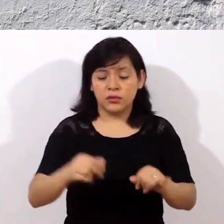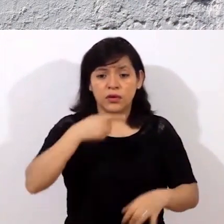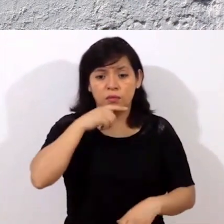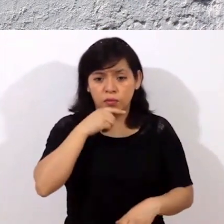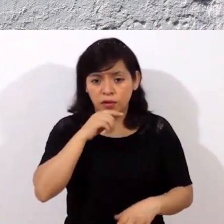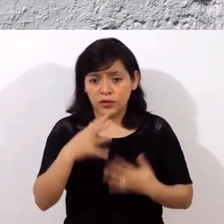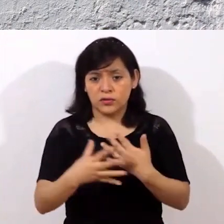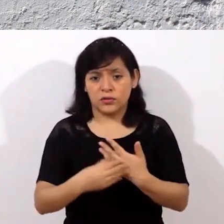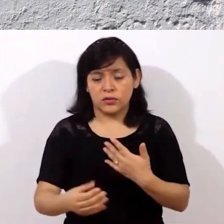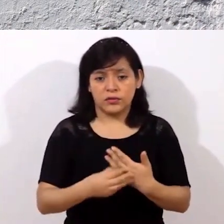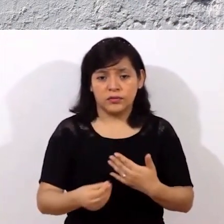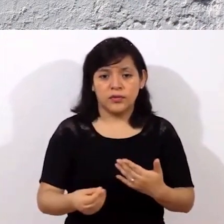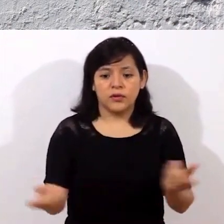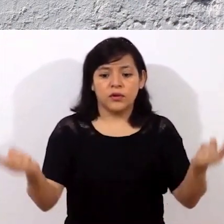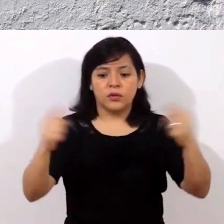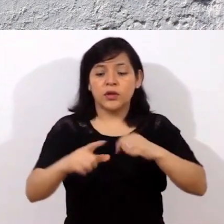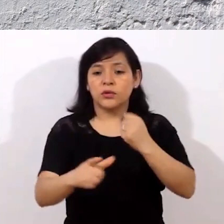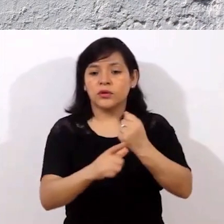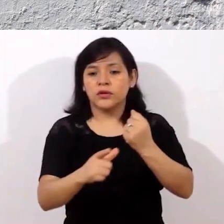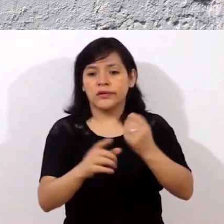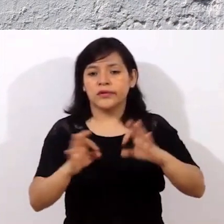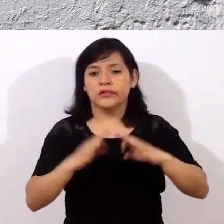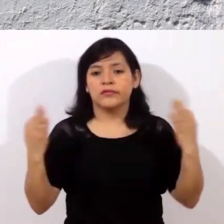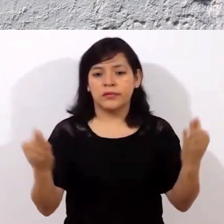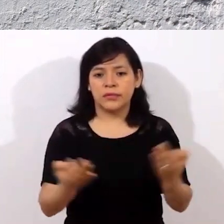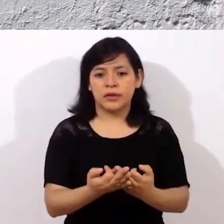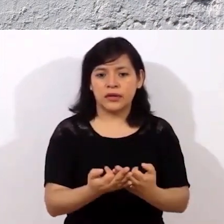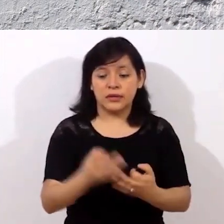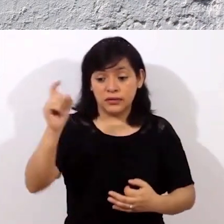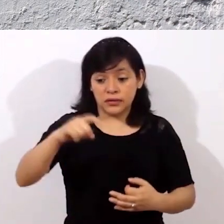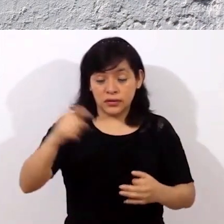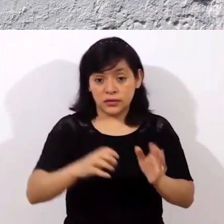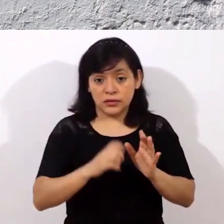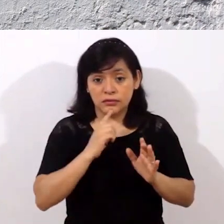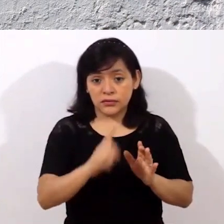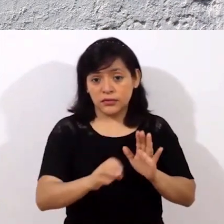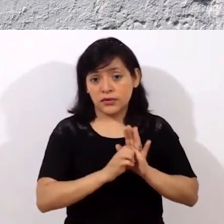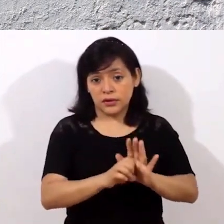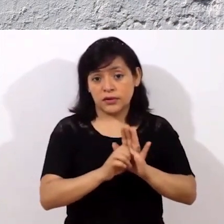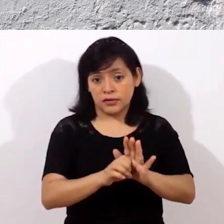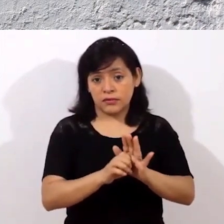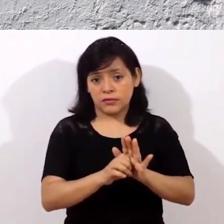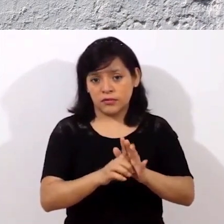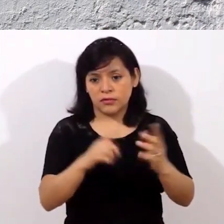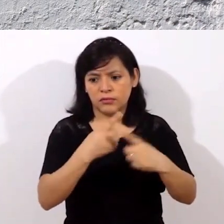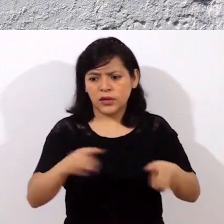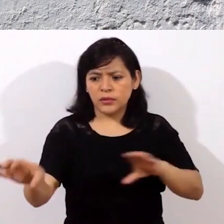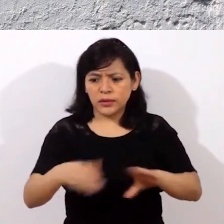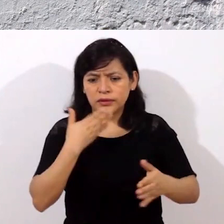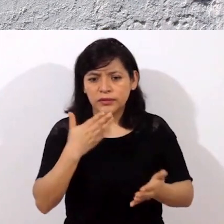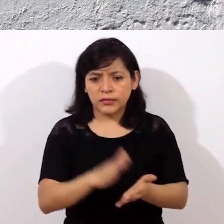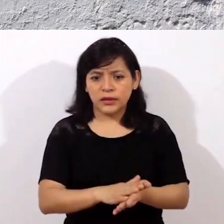que ser los que dan el ejemplo y son en realidad los que actúan mal, ¿qué se espera de los